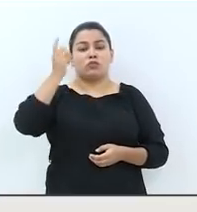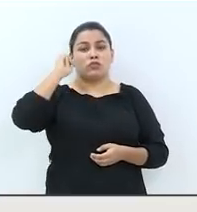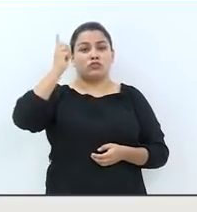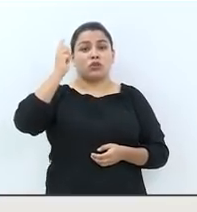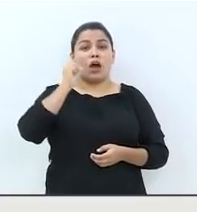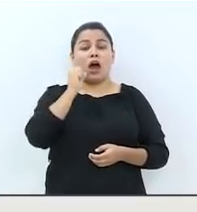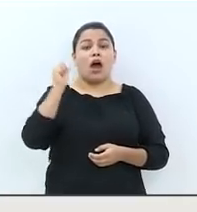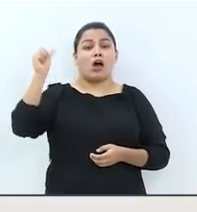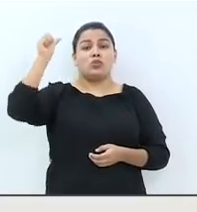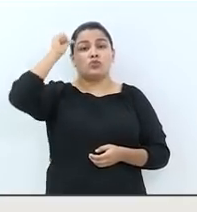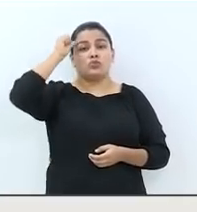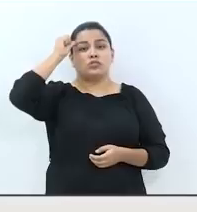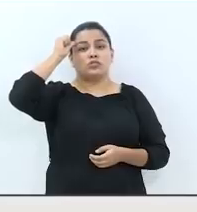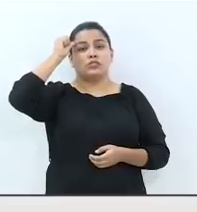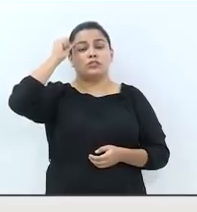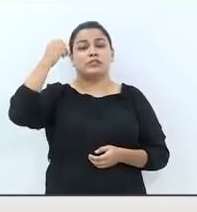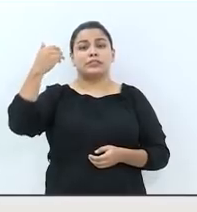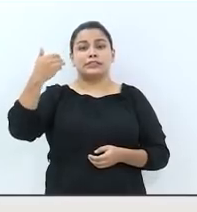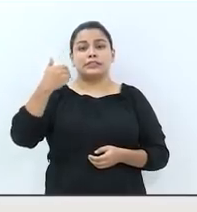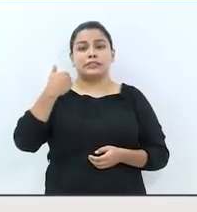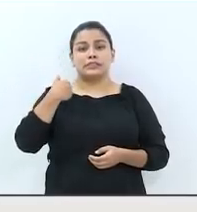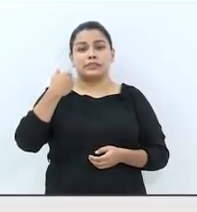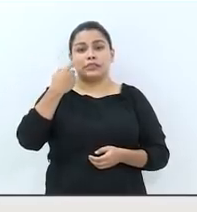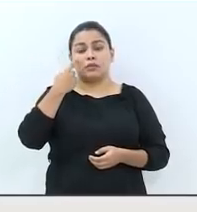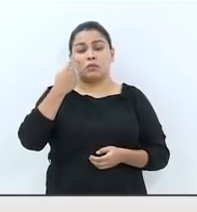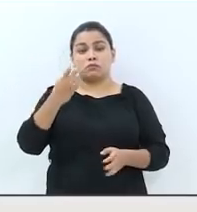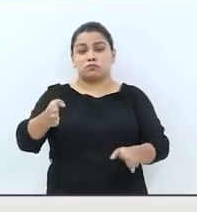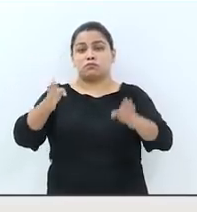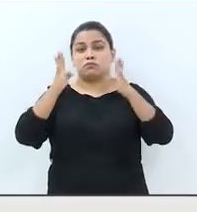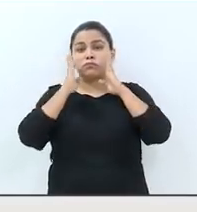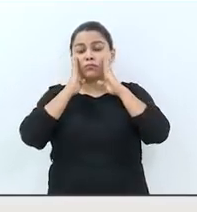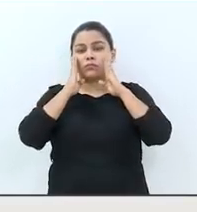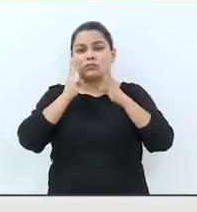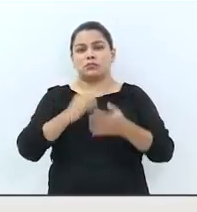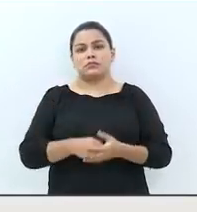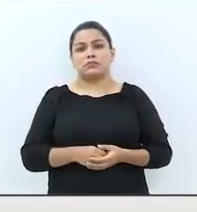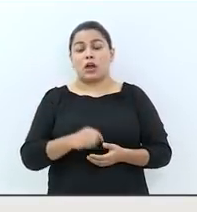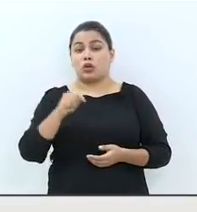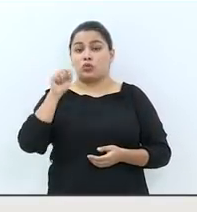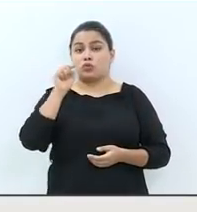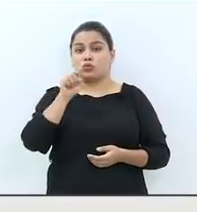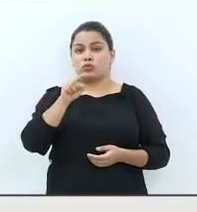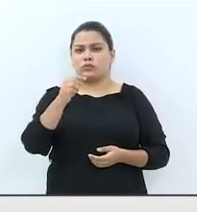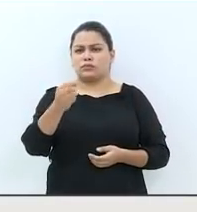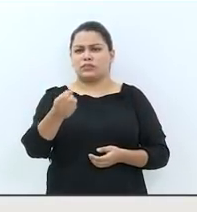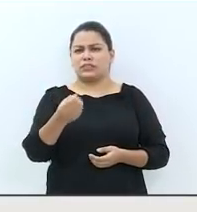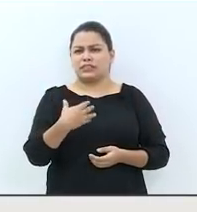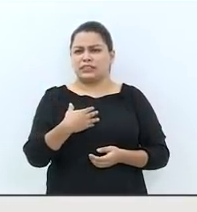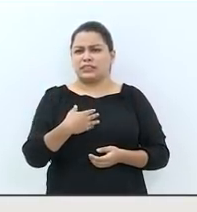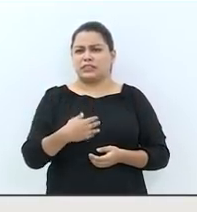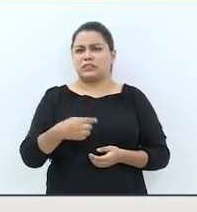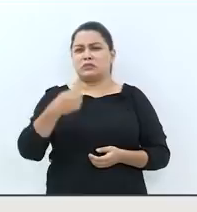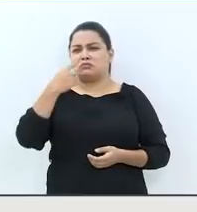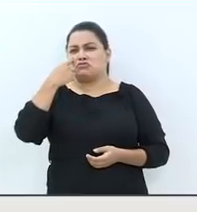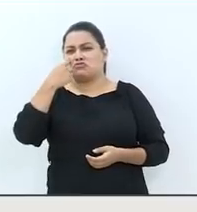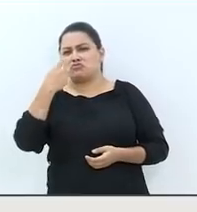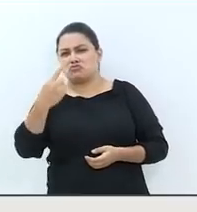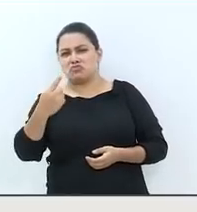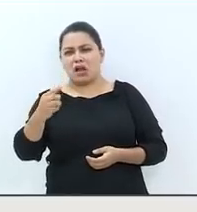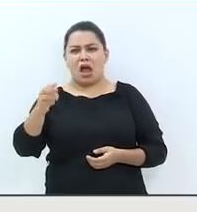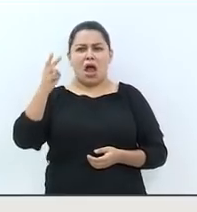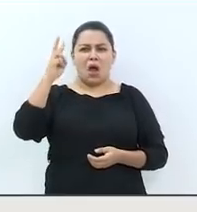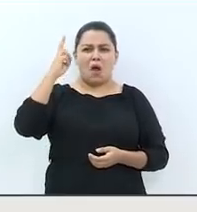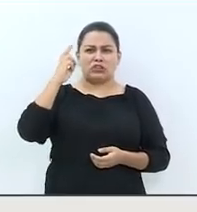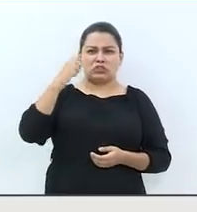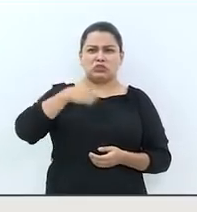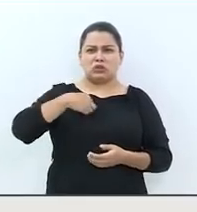los adultos los que tenemos que tratar de enganchar, ¿verdad? Entonces, y ahora que tú dices, visuales y auditivos, y ahora yo kinestésica, que no puedo